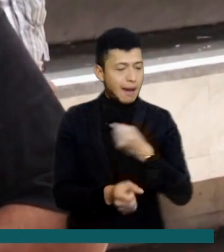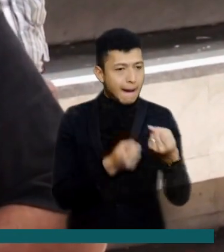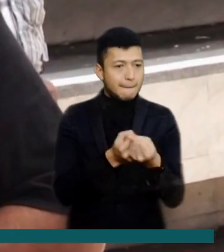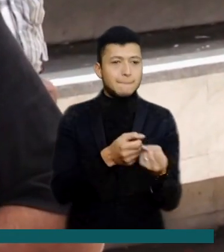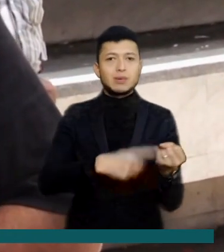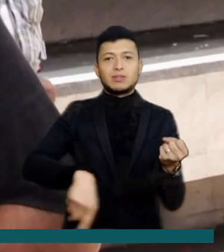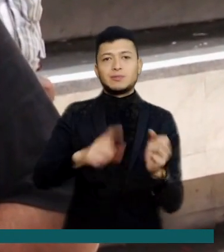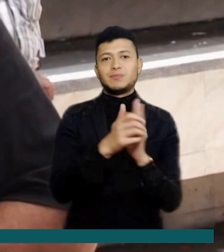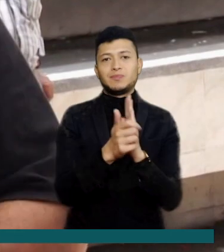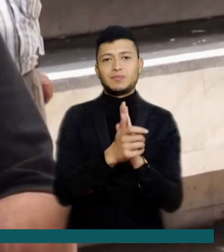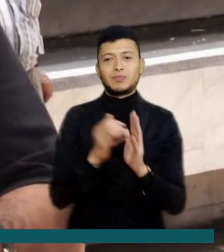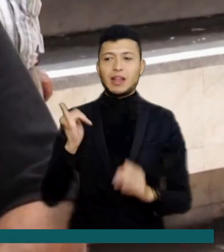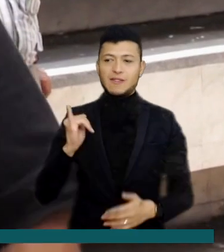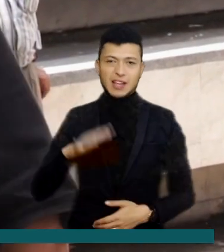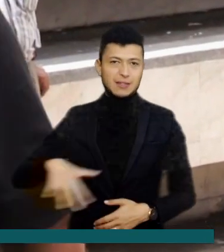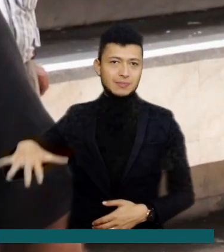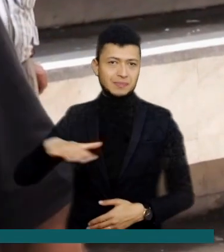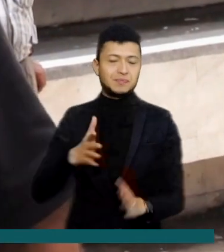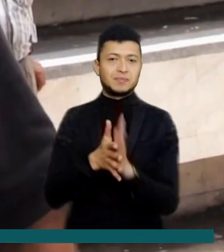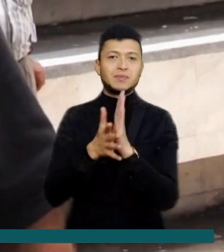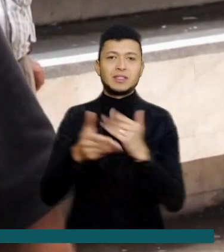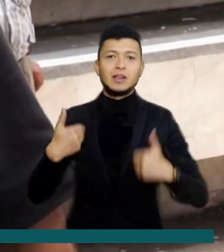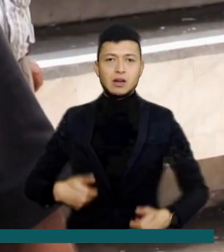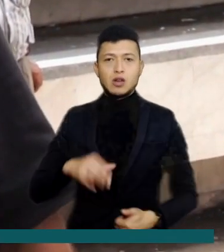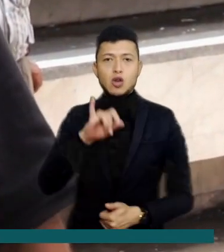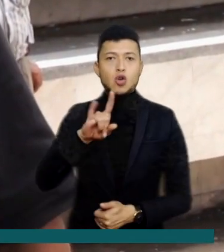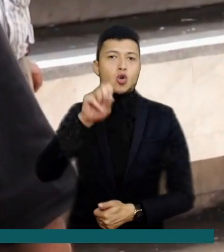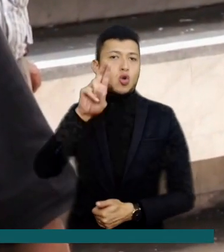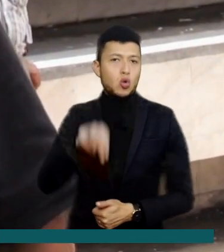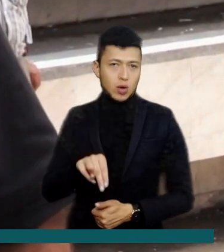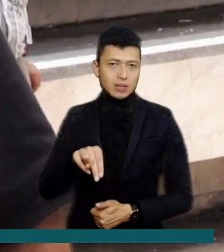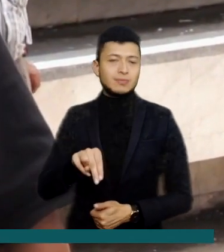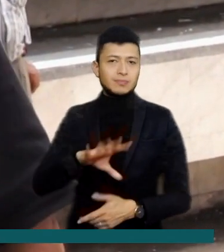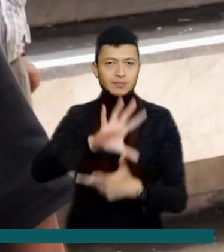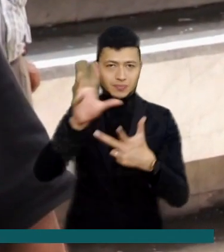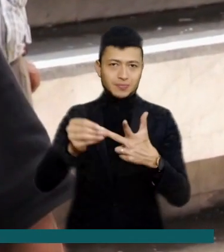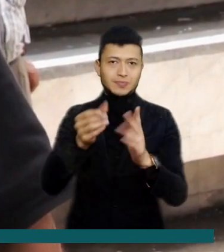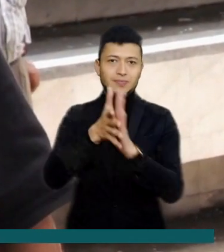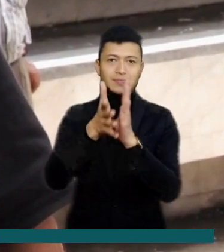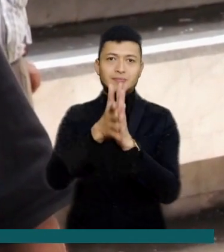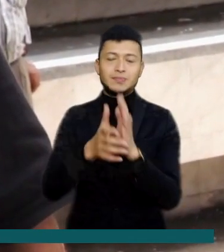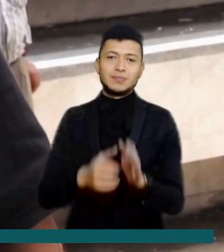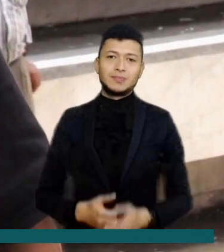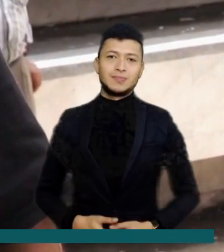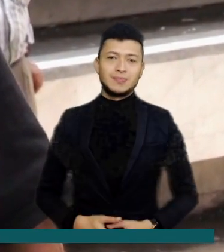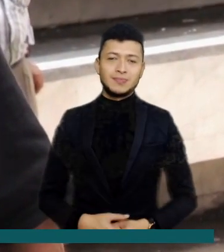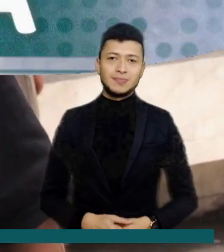apoyar su talento. Desde Ibagué, informó Juan Manuel Escobar Arias para Enlace 13.